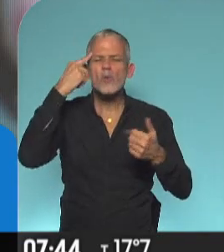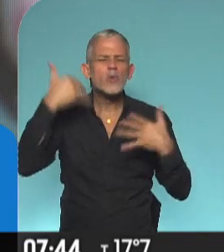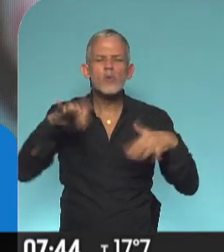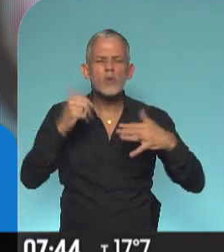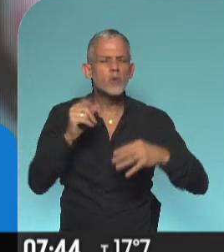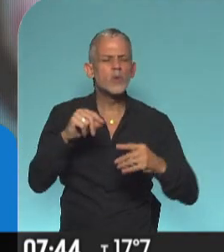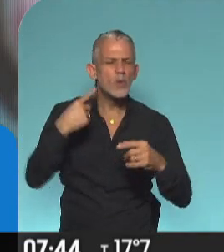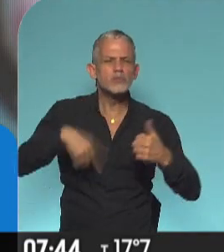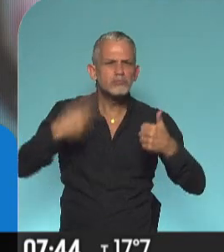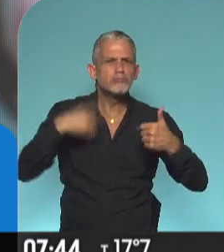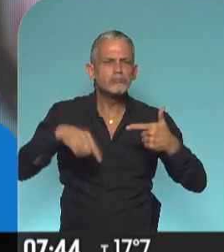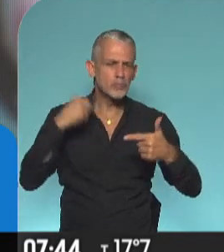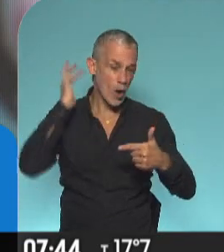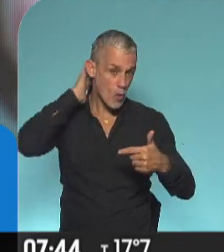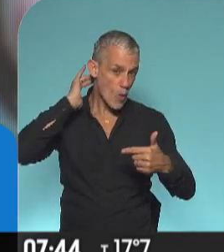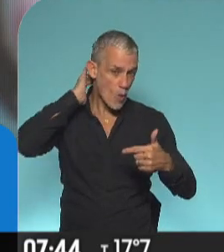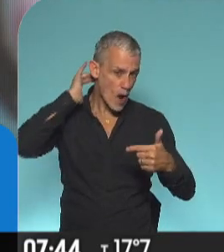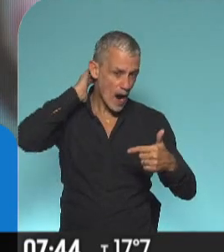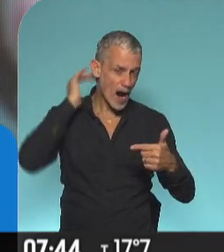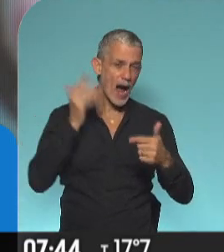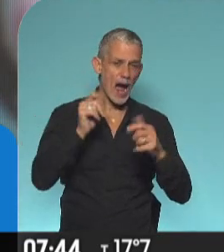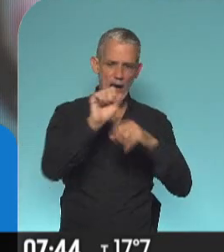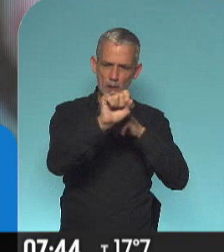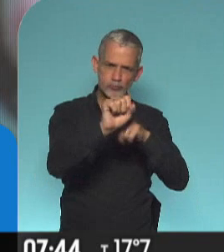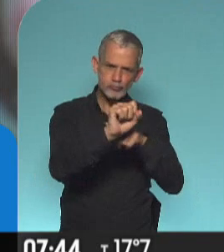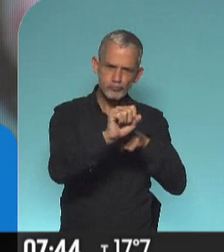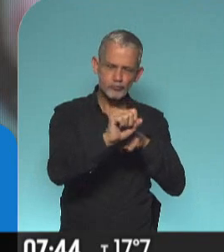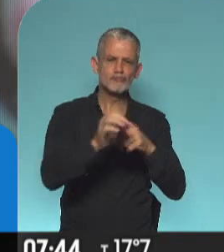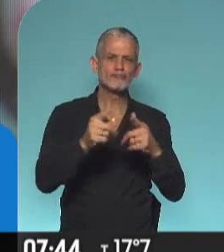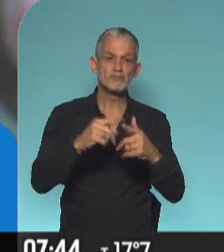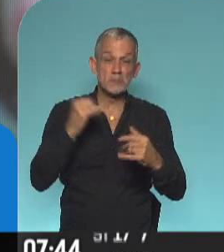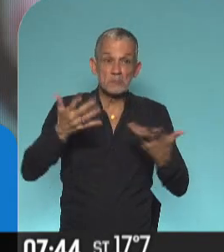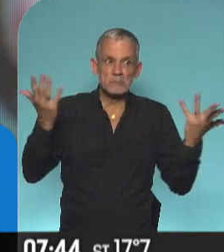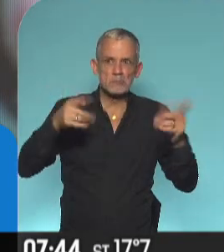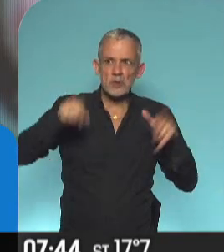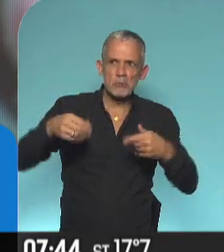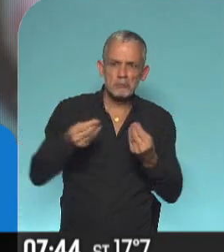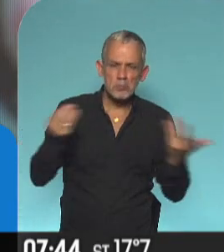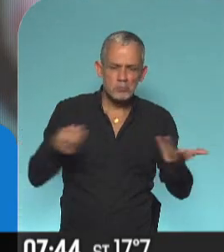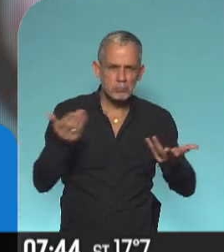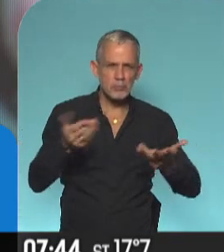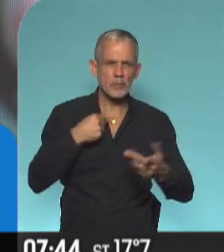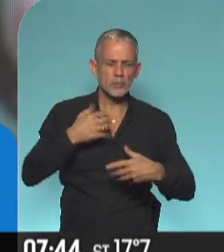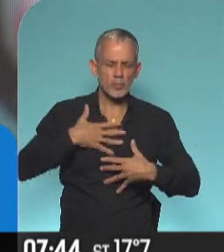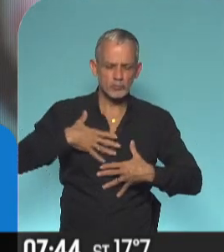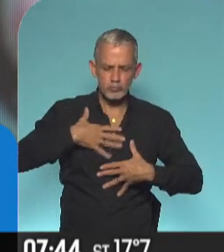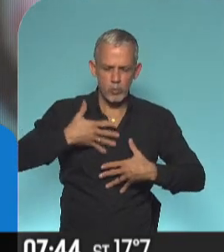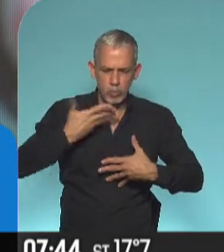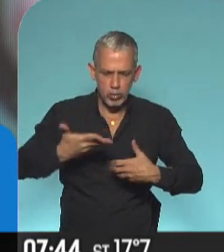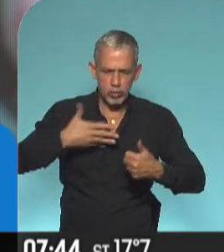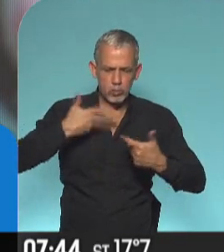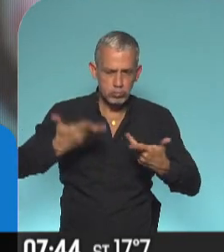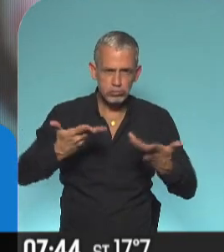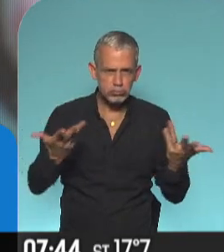frecuente que tengan dolor en la nuca, en la zona posterior de la cabeza, sin explicación, que tengan náuseas o vómitos